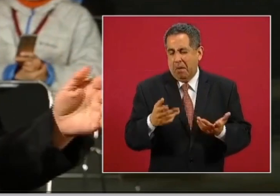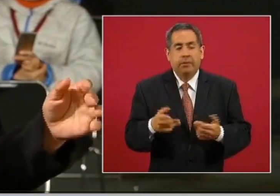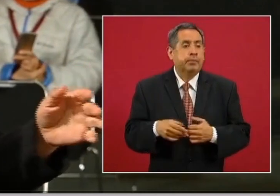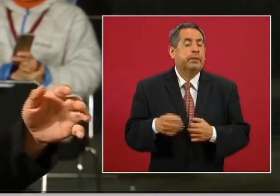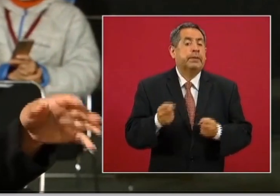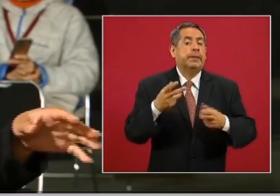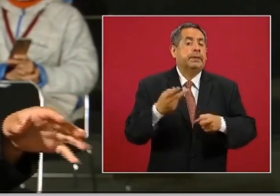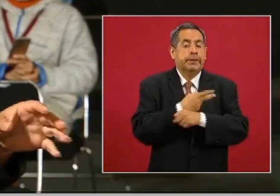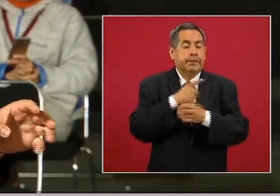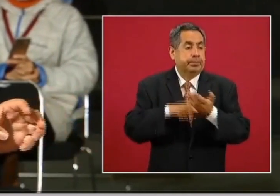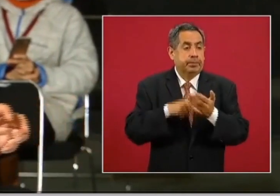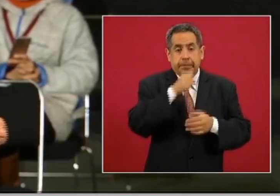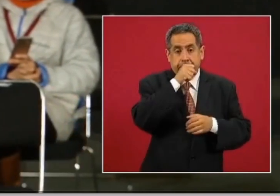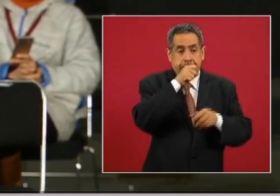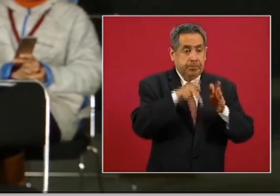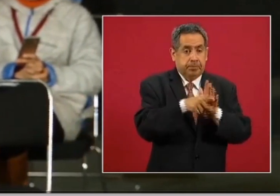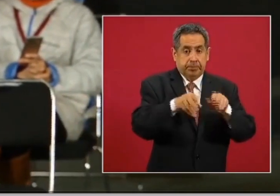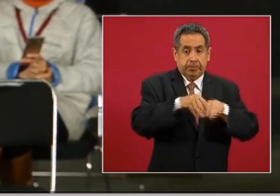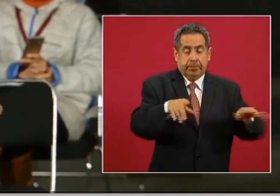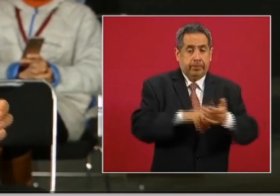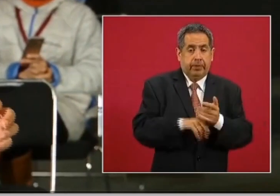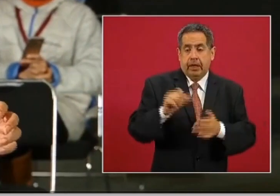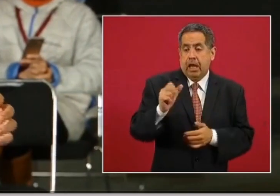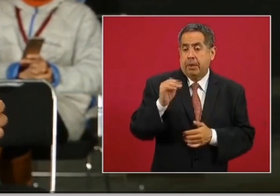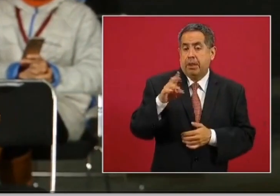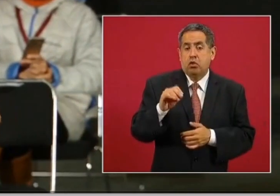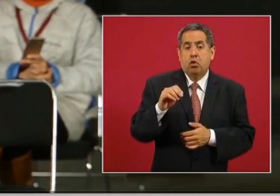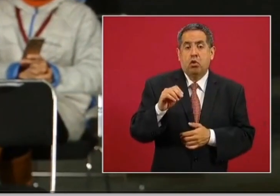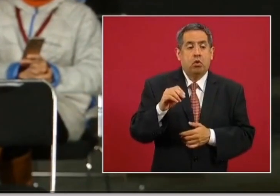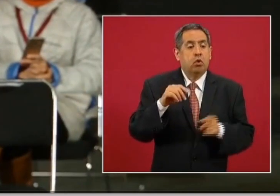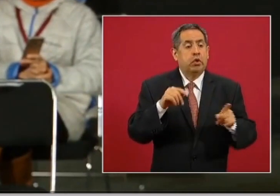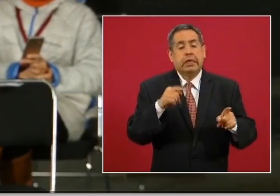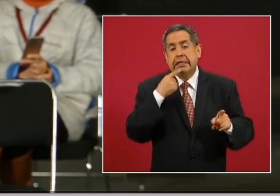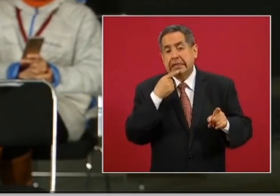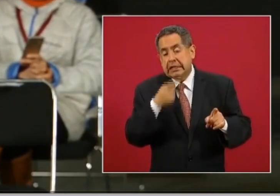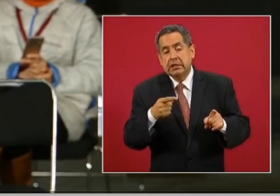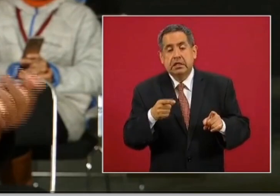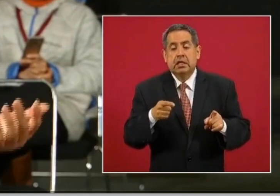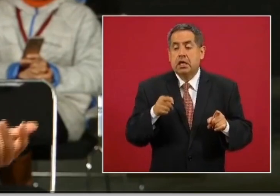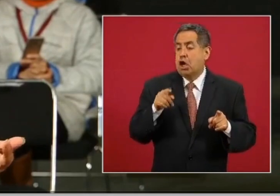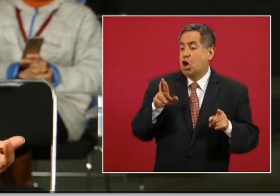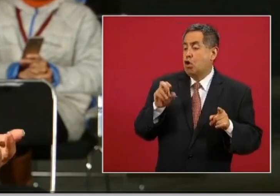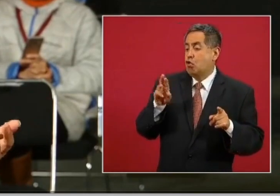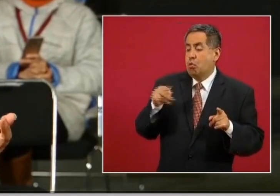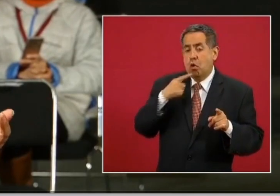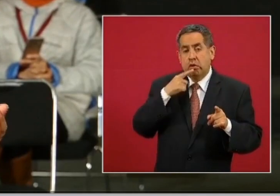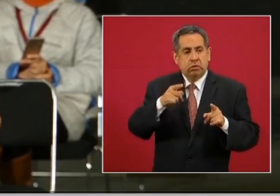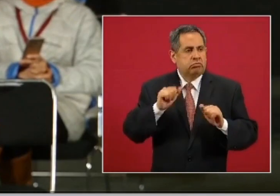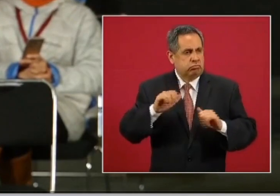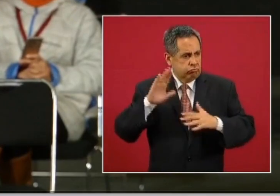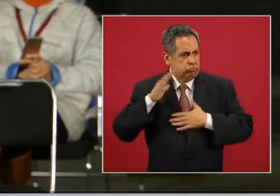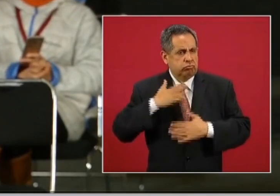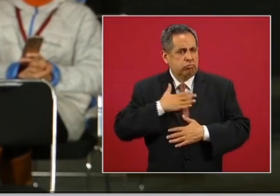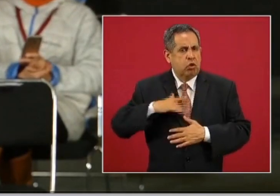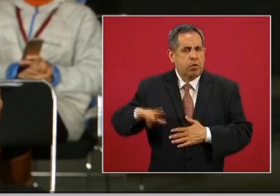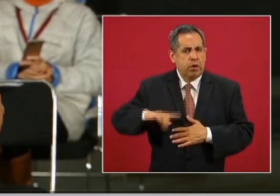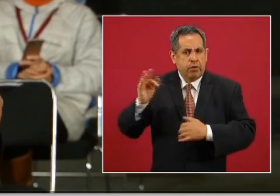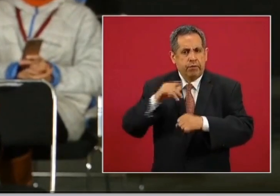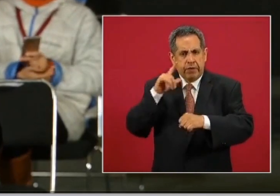zona acerera y de carbón allá en Coahuila, sobre todo por lo que se está viviendo en torno al asunto de Altos Hornos.